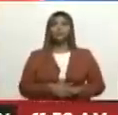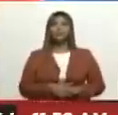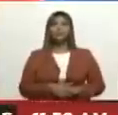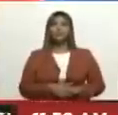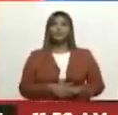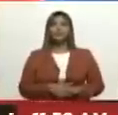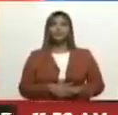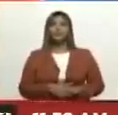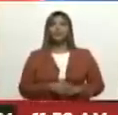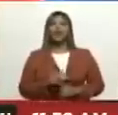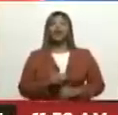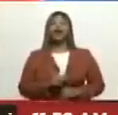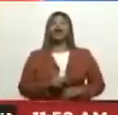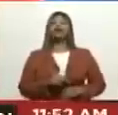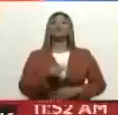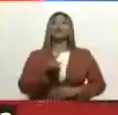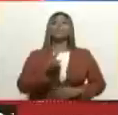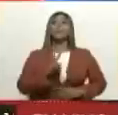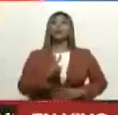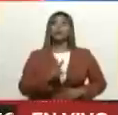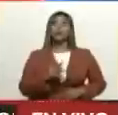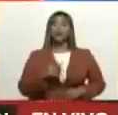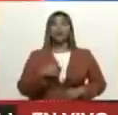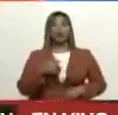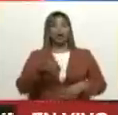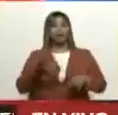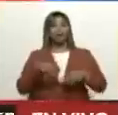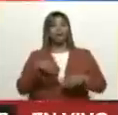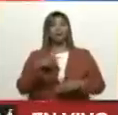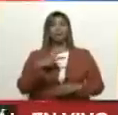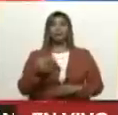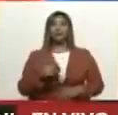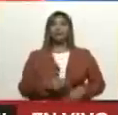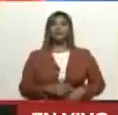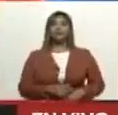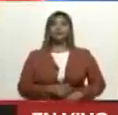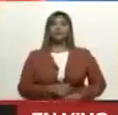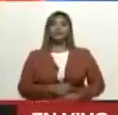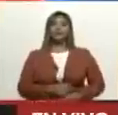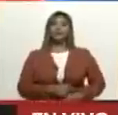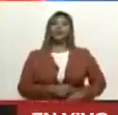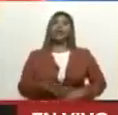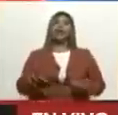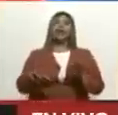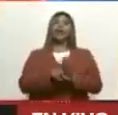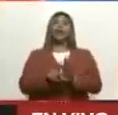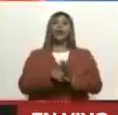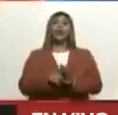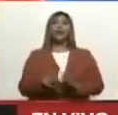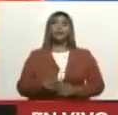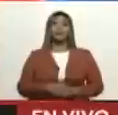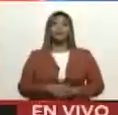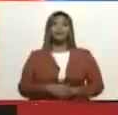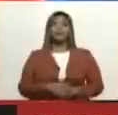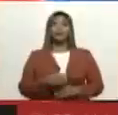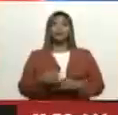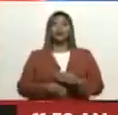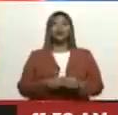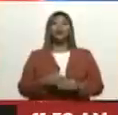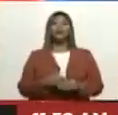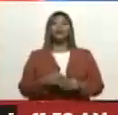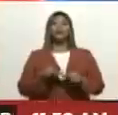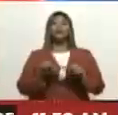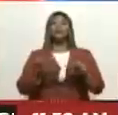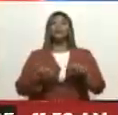Esto, obviamente, en Venezuela no lo vamos a permitir. Y la ley está actuando, el sistema